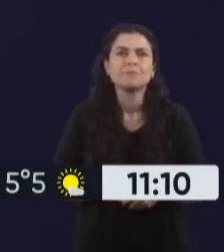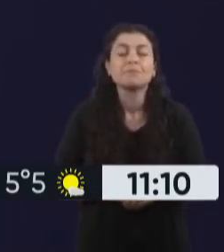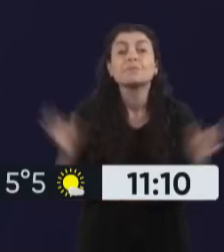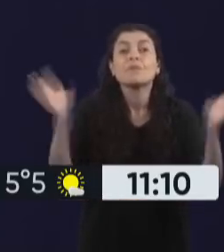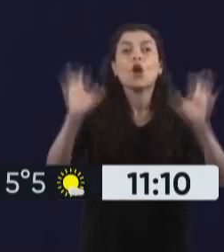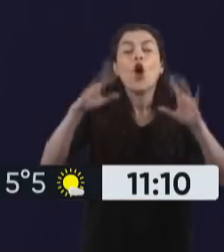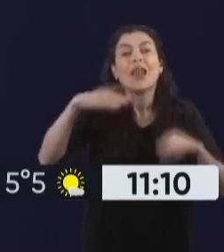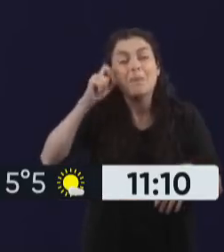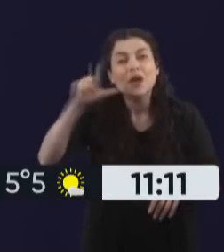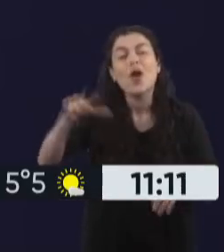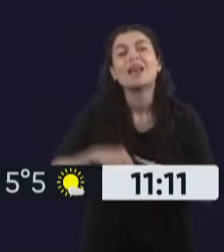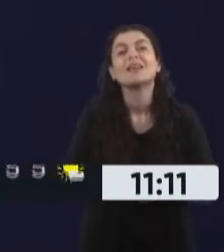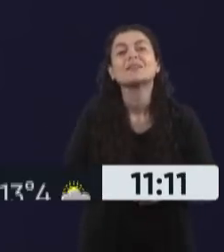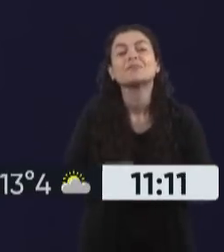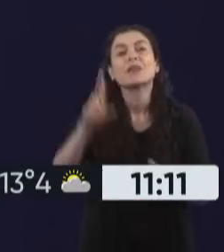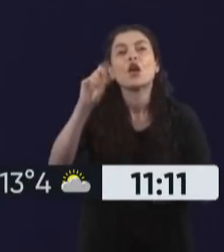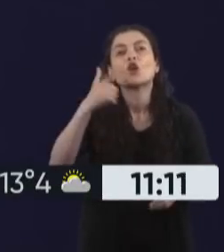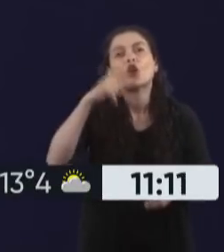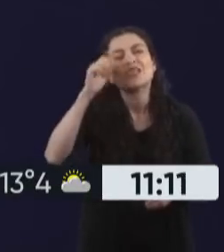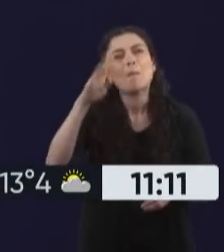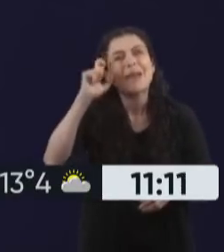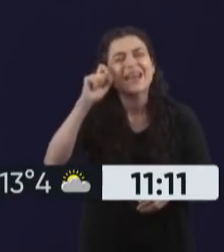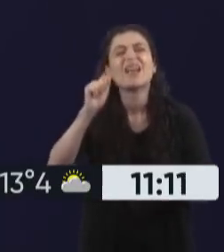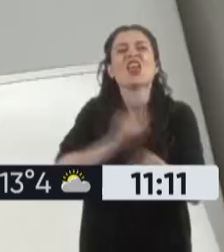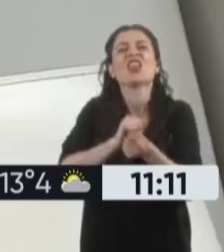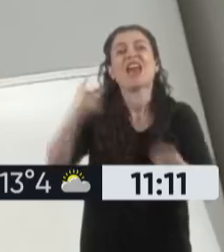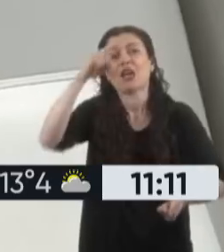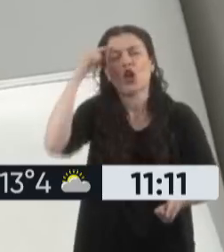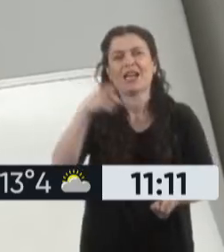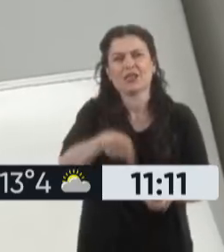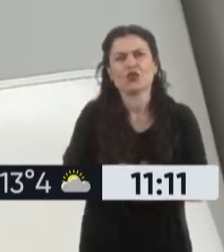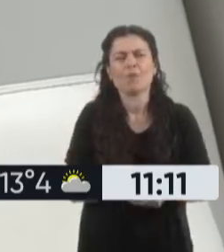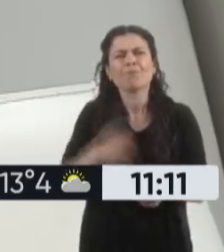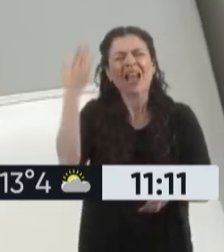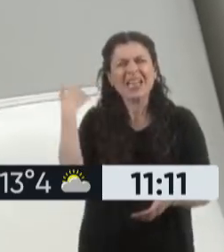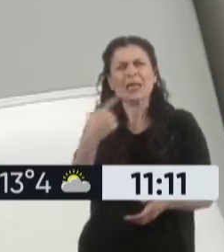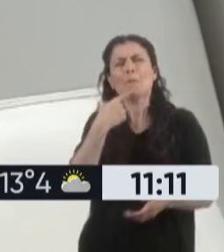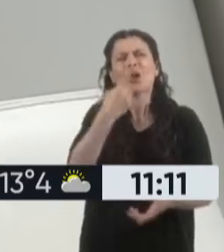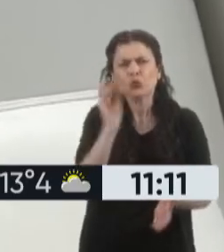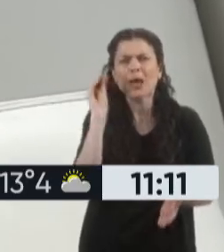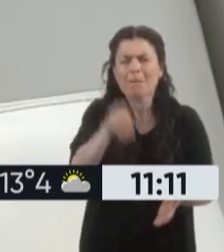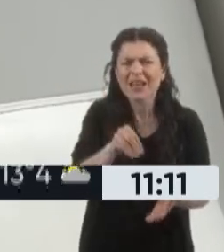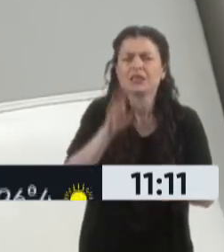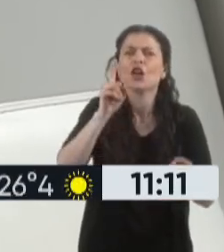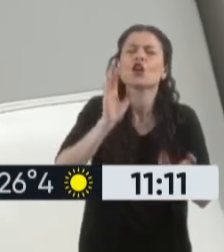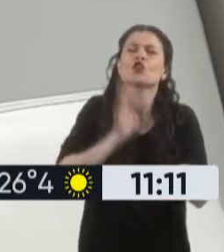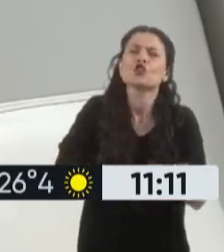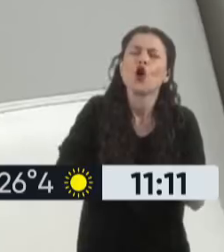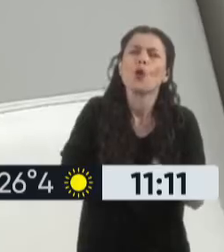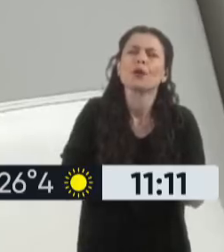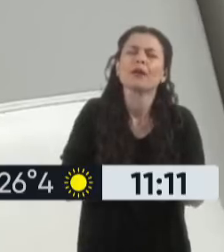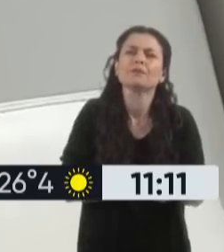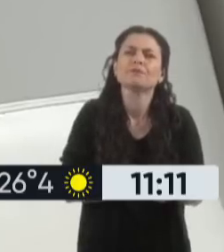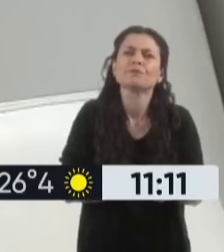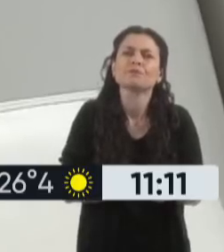Hola Manuel, ¿qué tal? Hola, Buen día, Jaime Rosenberg de La Nación. Tenía una pregunta, te agrego una en relación al anuncio que hiciste